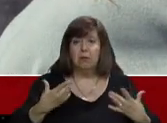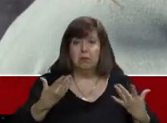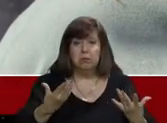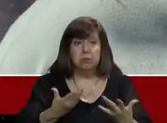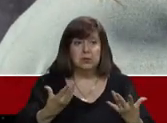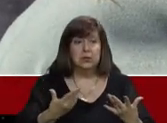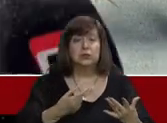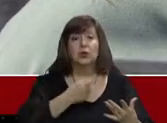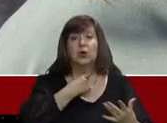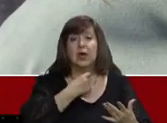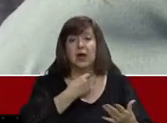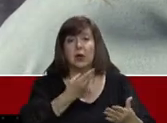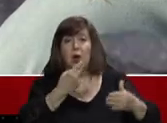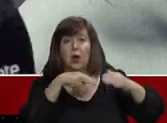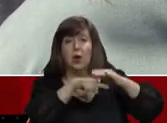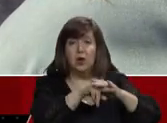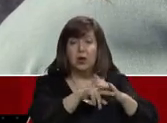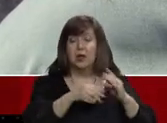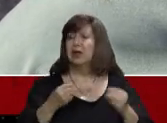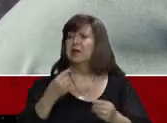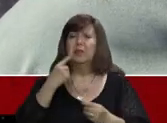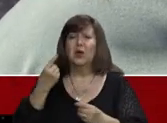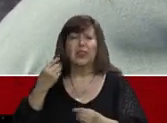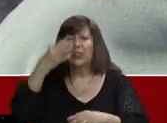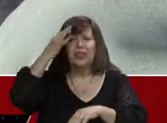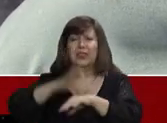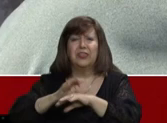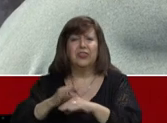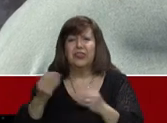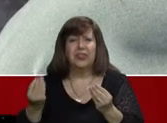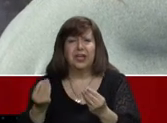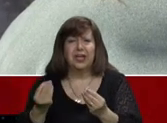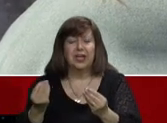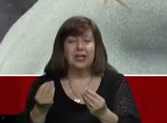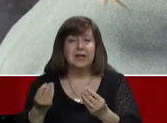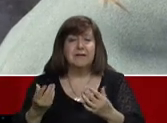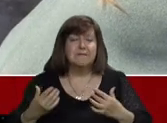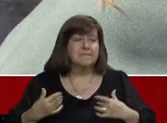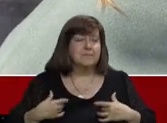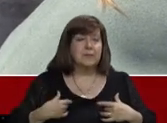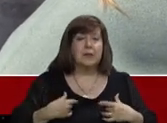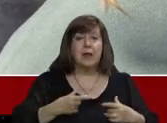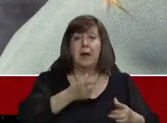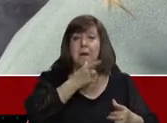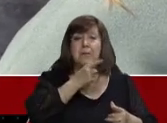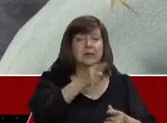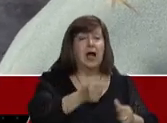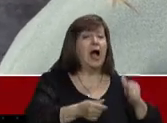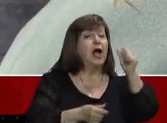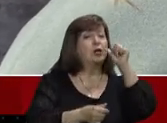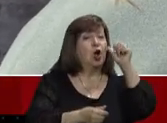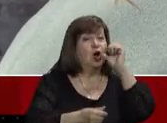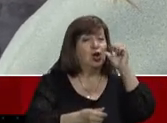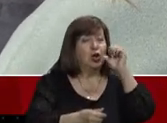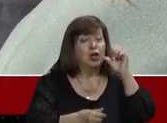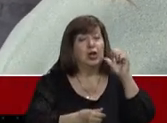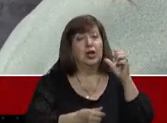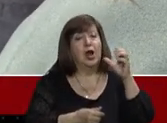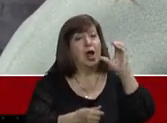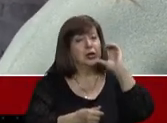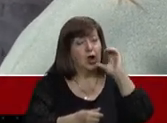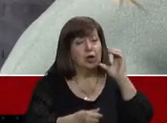poderla internar Qué enfermedad mire realmente es alcohol y no sé en este momento Si